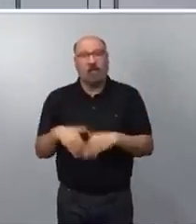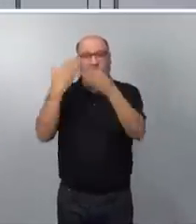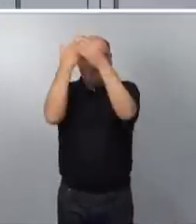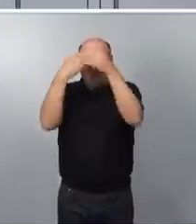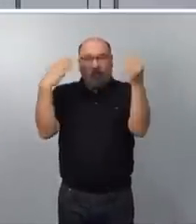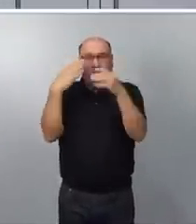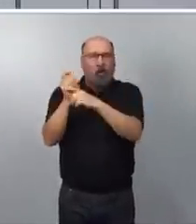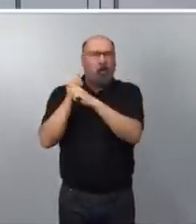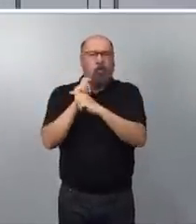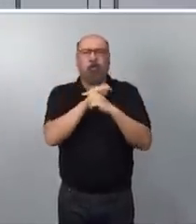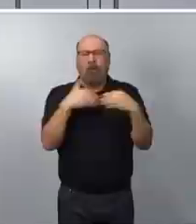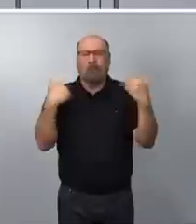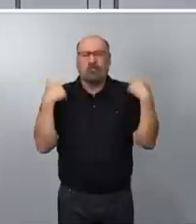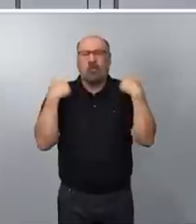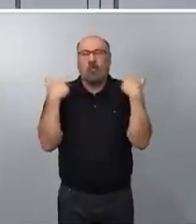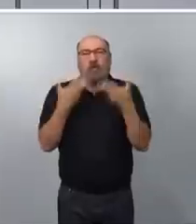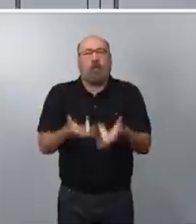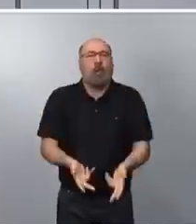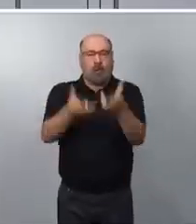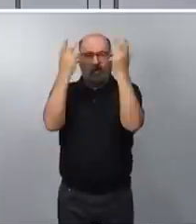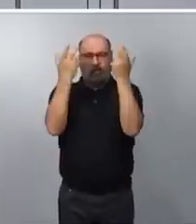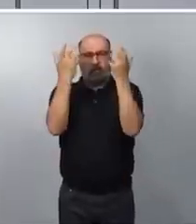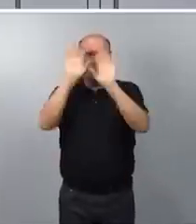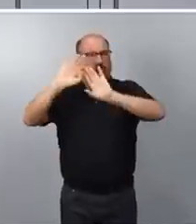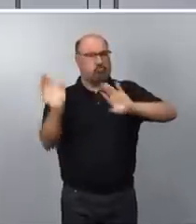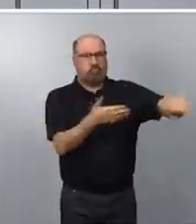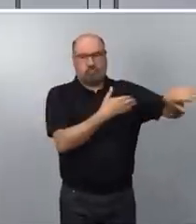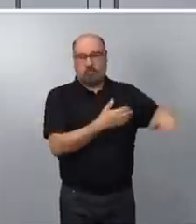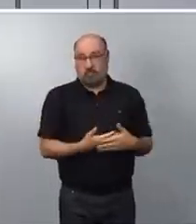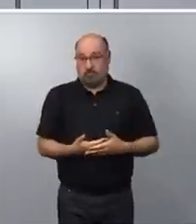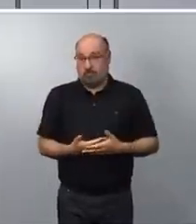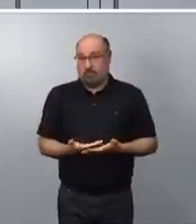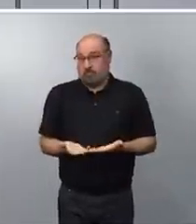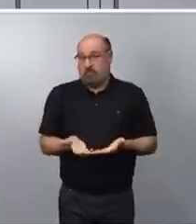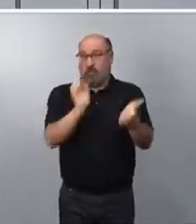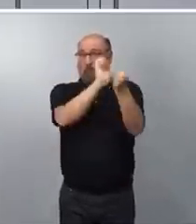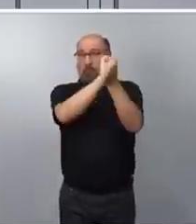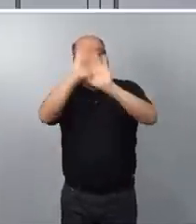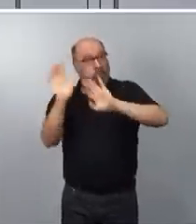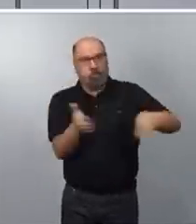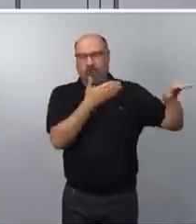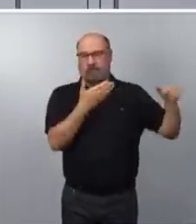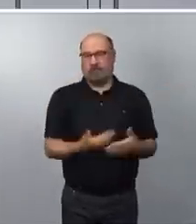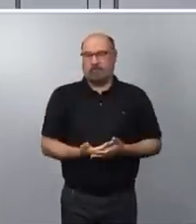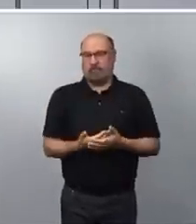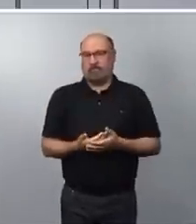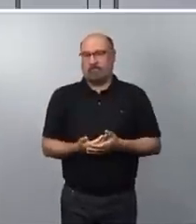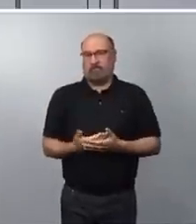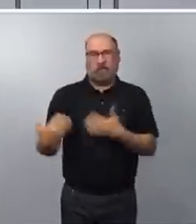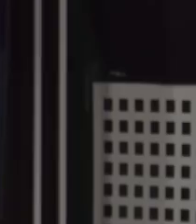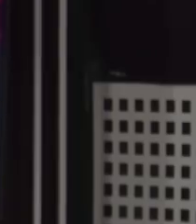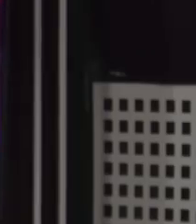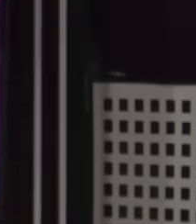Entonces, no creo que hoy haya defensores de ese tipo de yugos que quieran que nos volvamos otra vez siervos o esclavos.